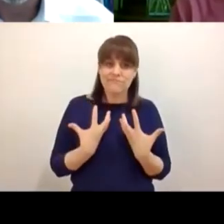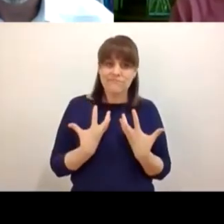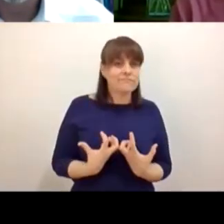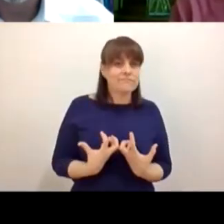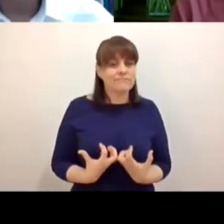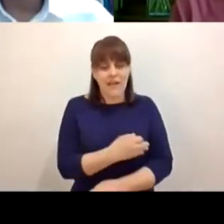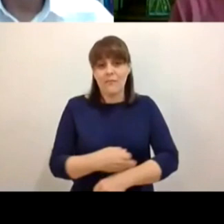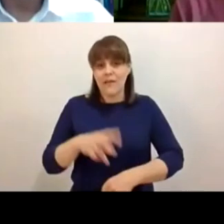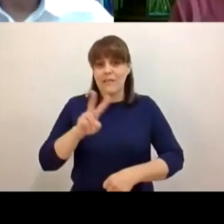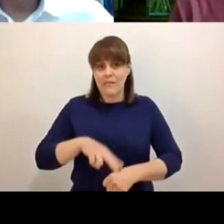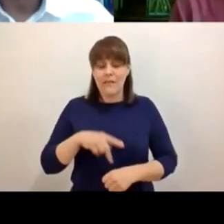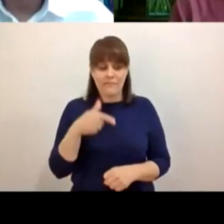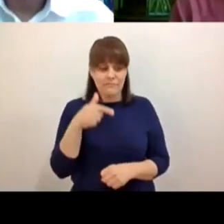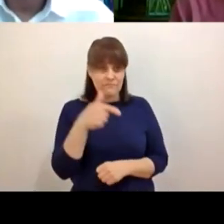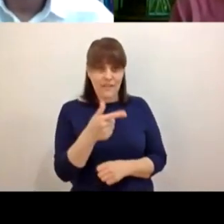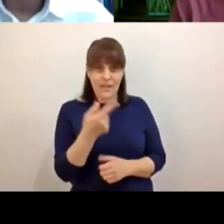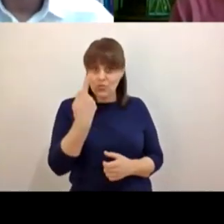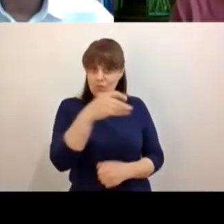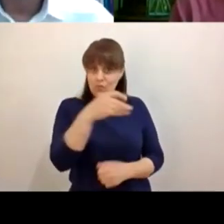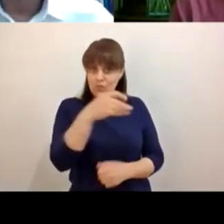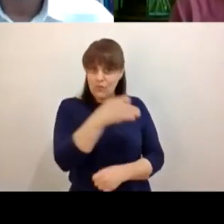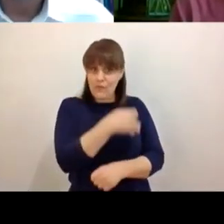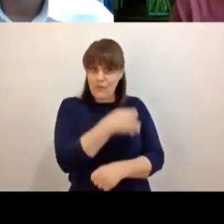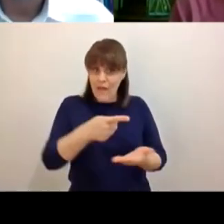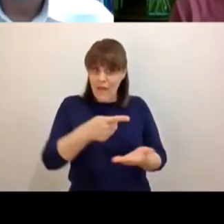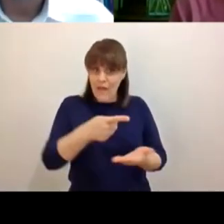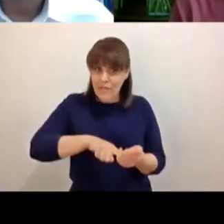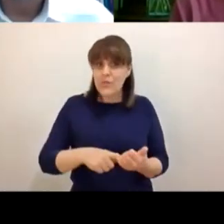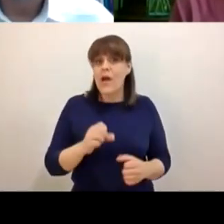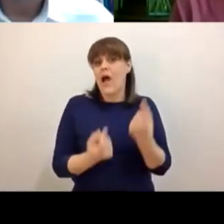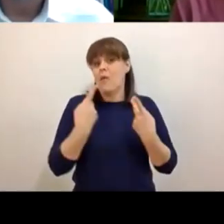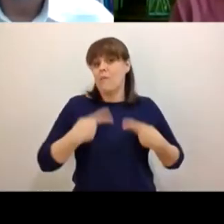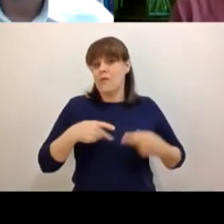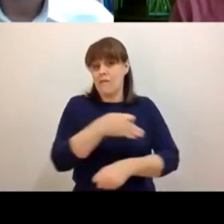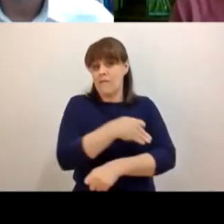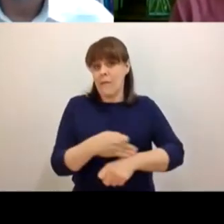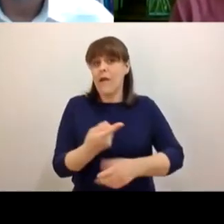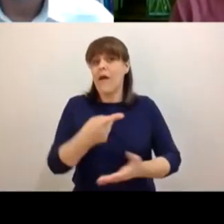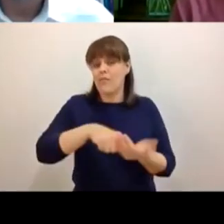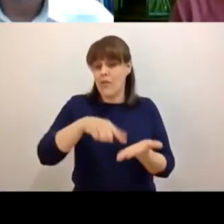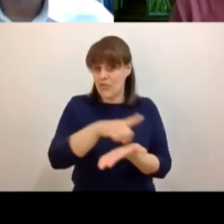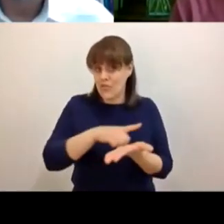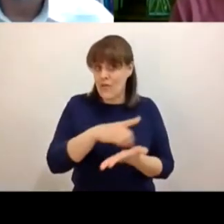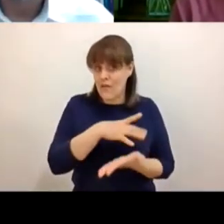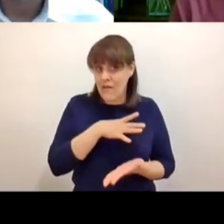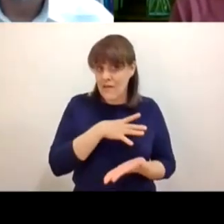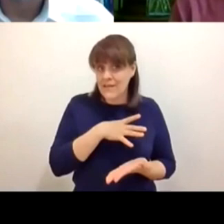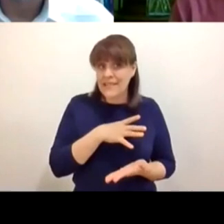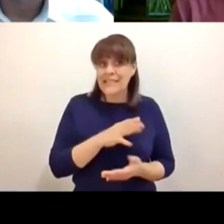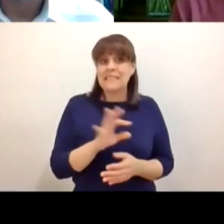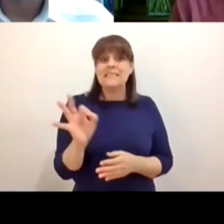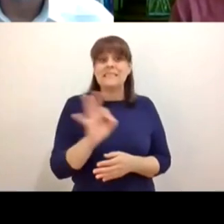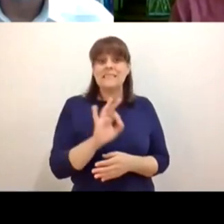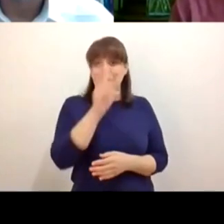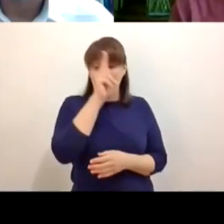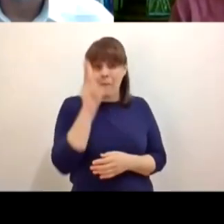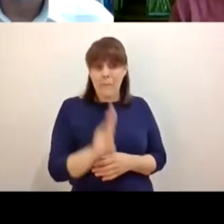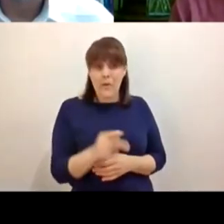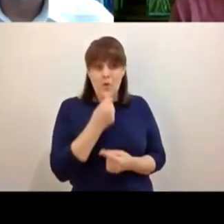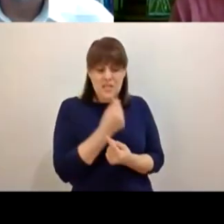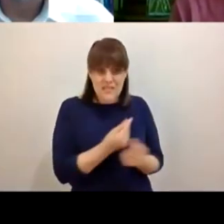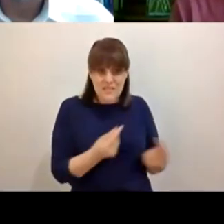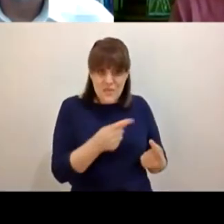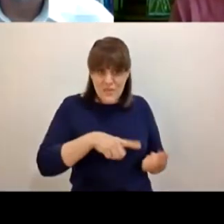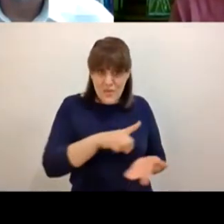tienen algún familiar en casa con problemas de adicciones, especialmente cuando ese familiar es un menor de edad. Pero desde Reinserta, lo que